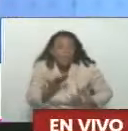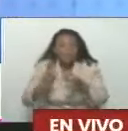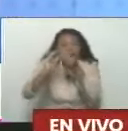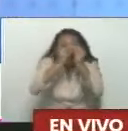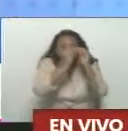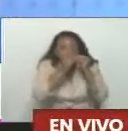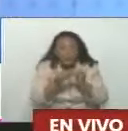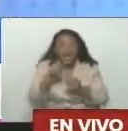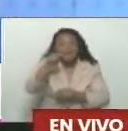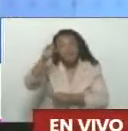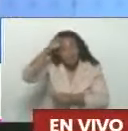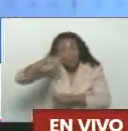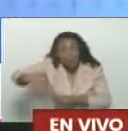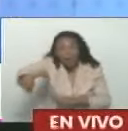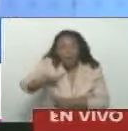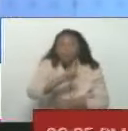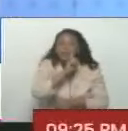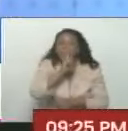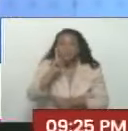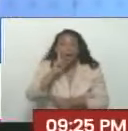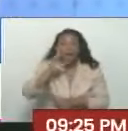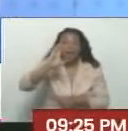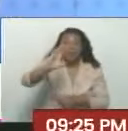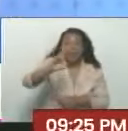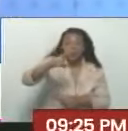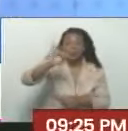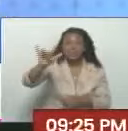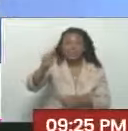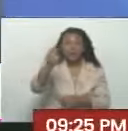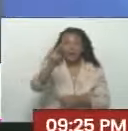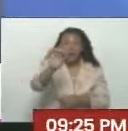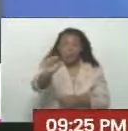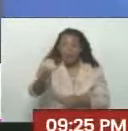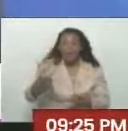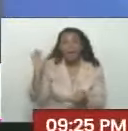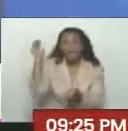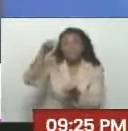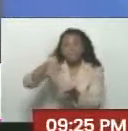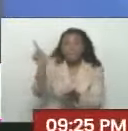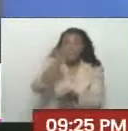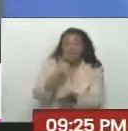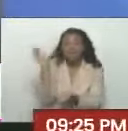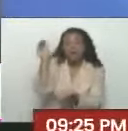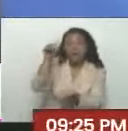Viva Venezuela, la fecha. Y vamos para Cuyagua, pues. Creo que es en el mes de...